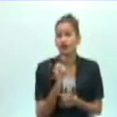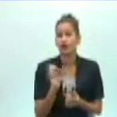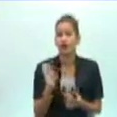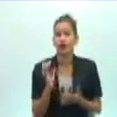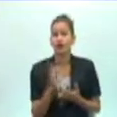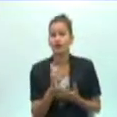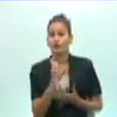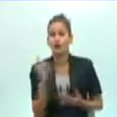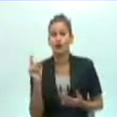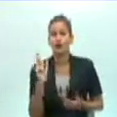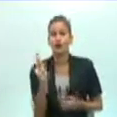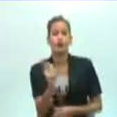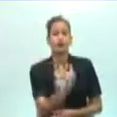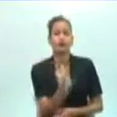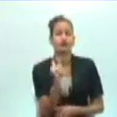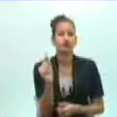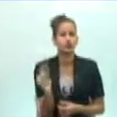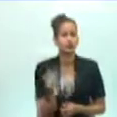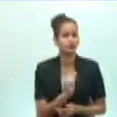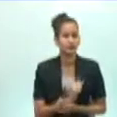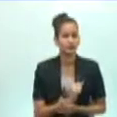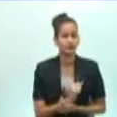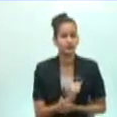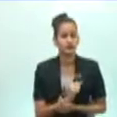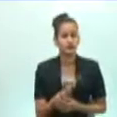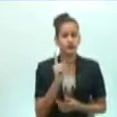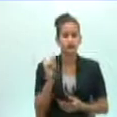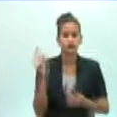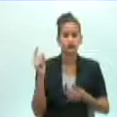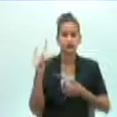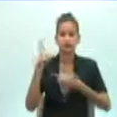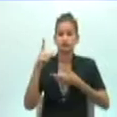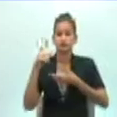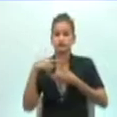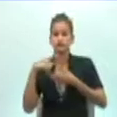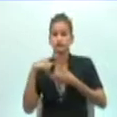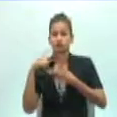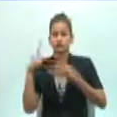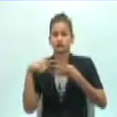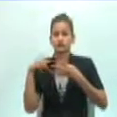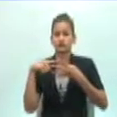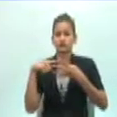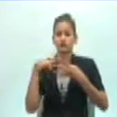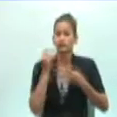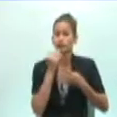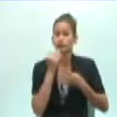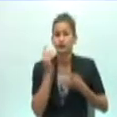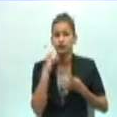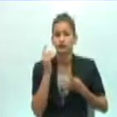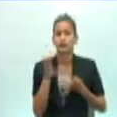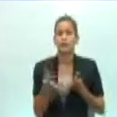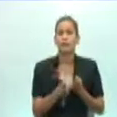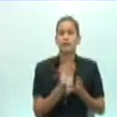formas verbales compuestas pueden encontrarlas en las páginas 59 y 60.